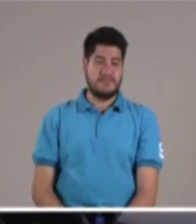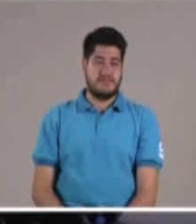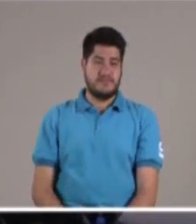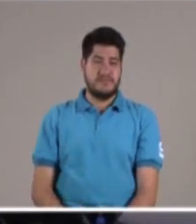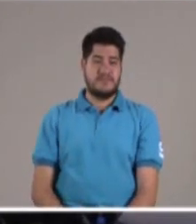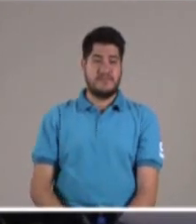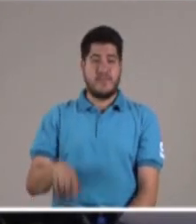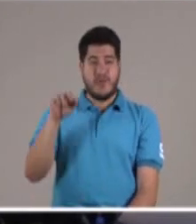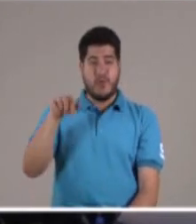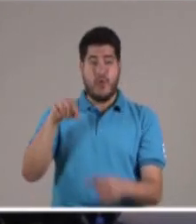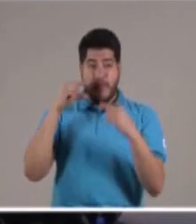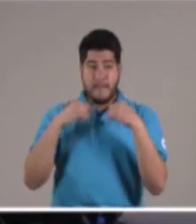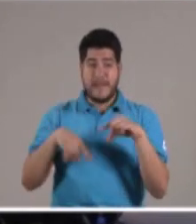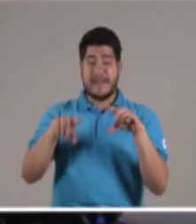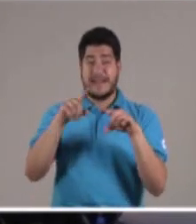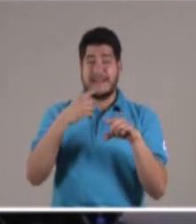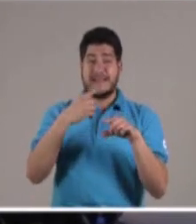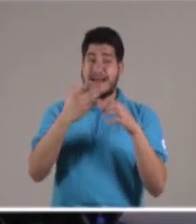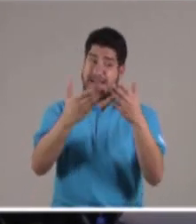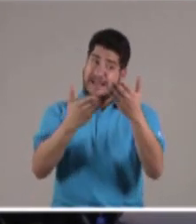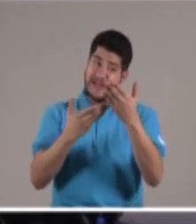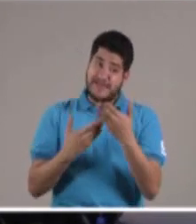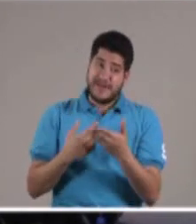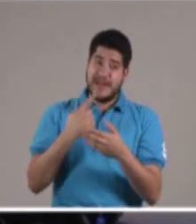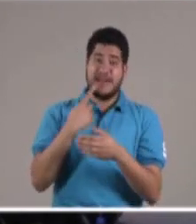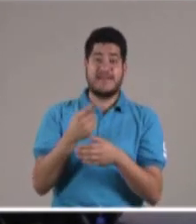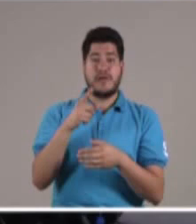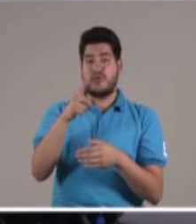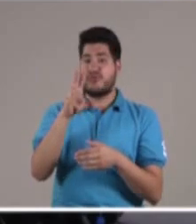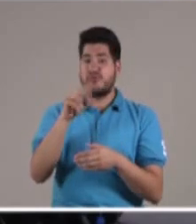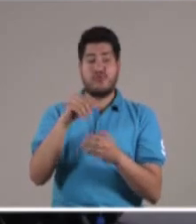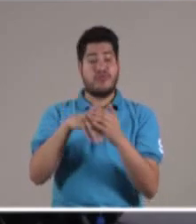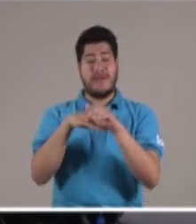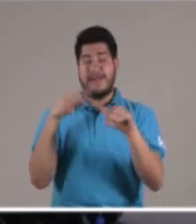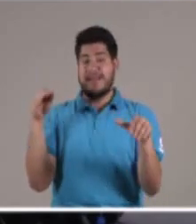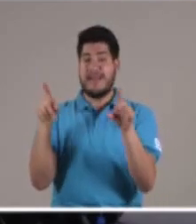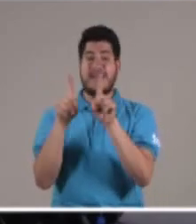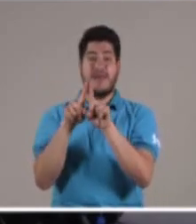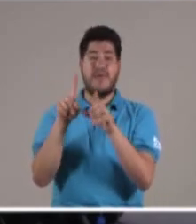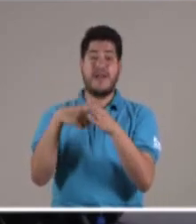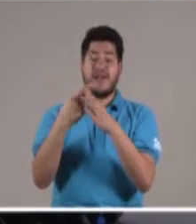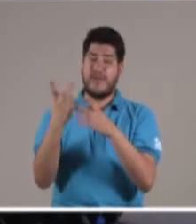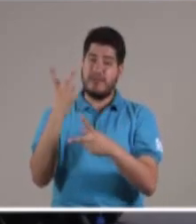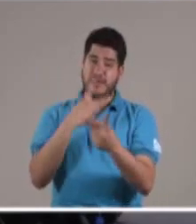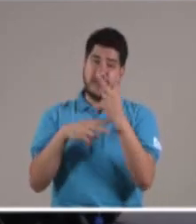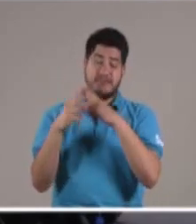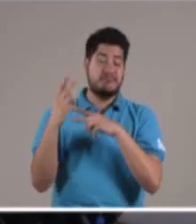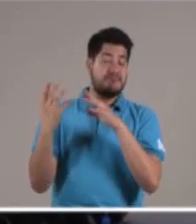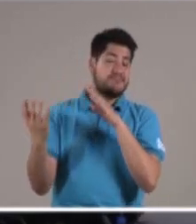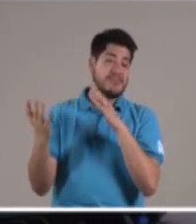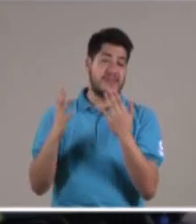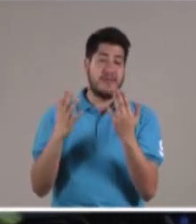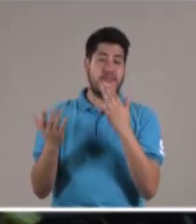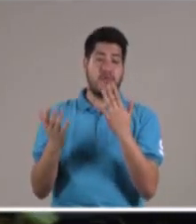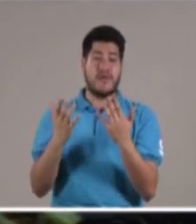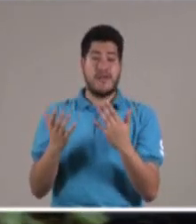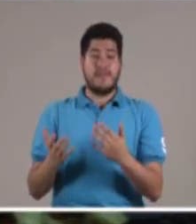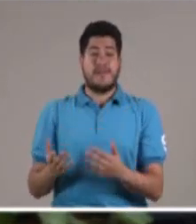hoy mientras te daban la bienvenida decían no vas a salir Igual Y probablemente